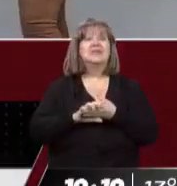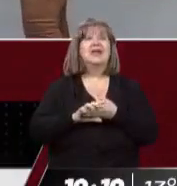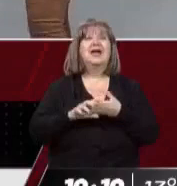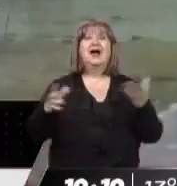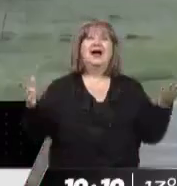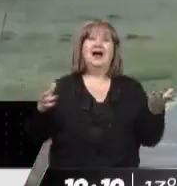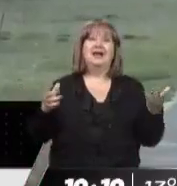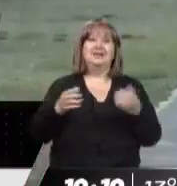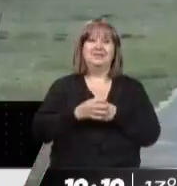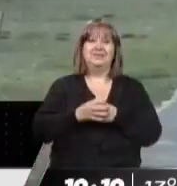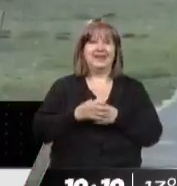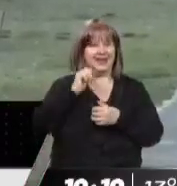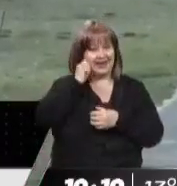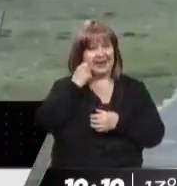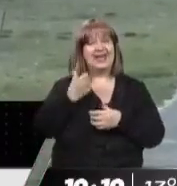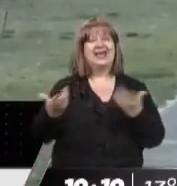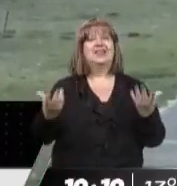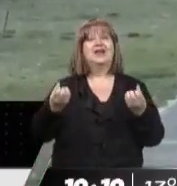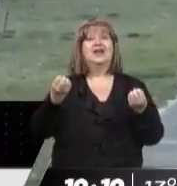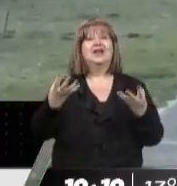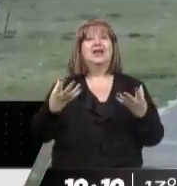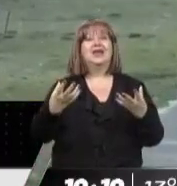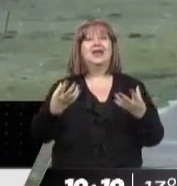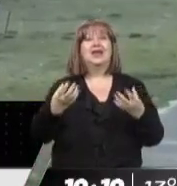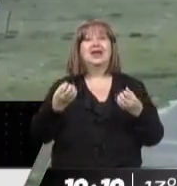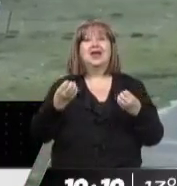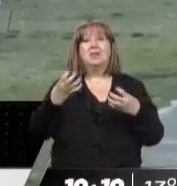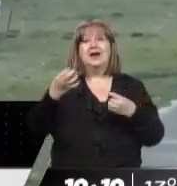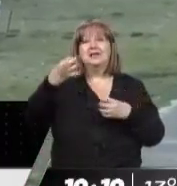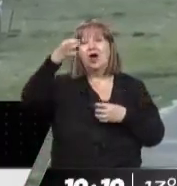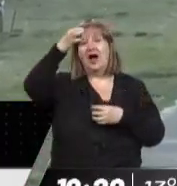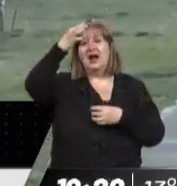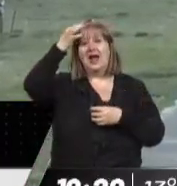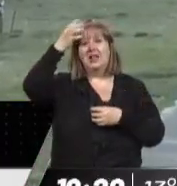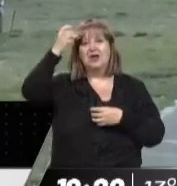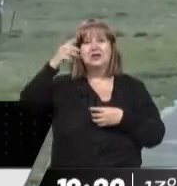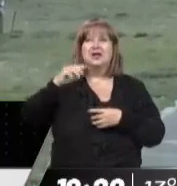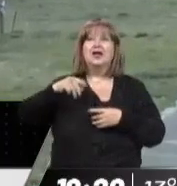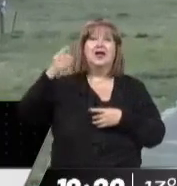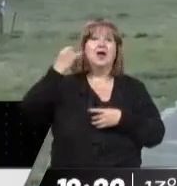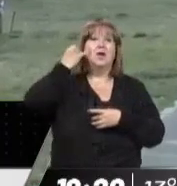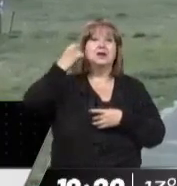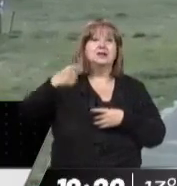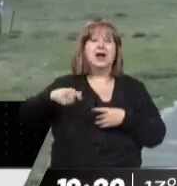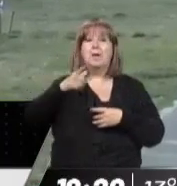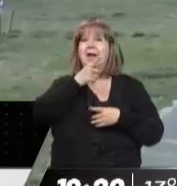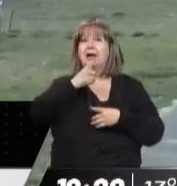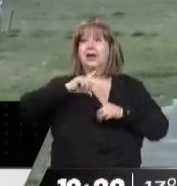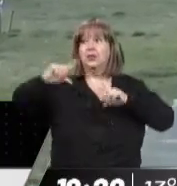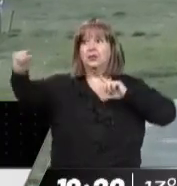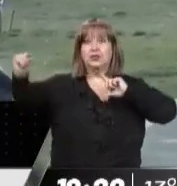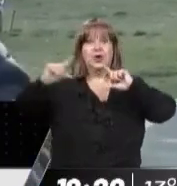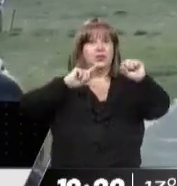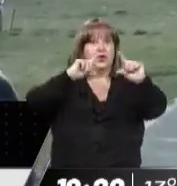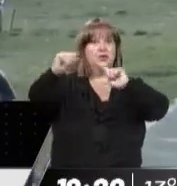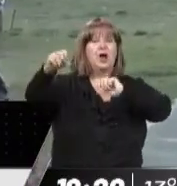Chicos, qué lindo saludarlos. ¿Qué le pasaba a Cenicienta a las 12? Se rompió el hechizo, acá es lo mismo con el sol. Ya se están yendo casi todos, porque la verdad, se va